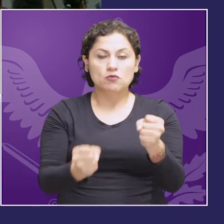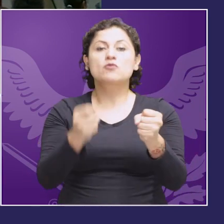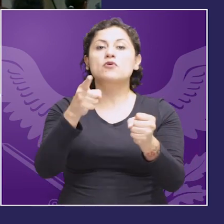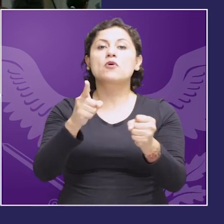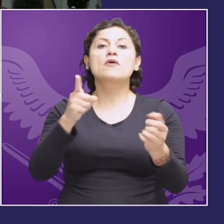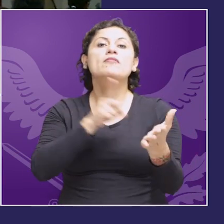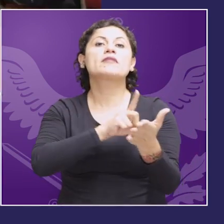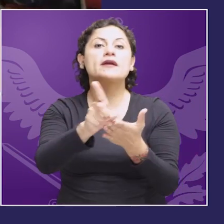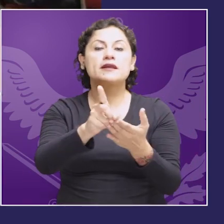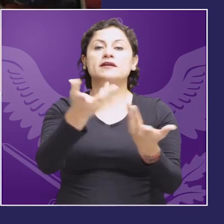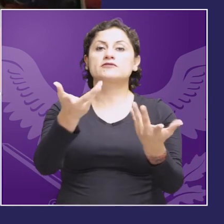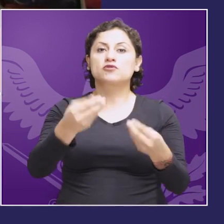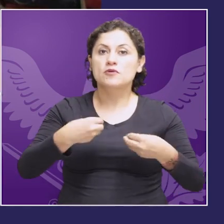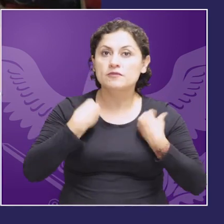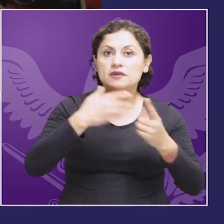Muchísimas gracias.